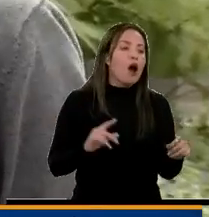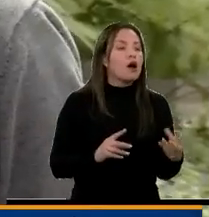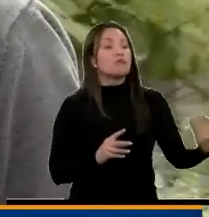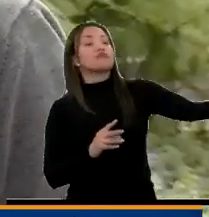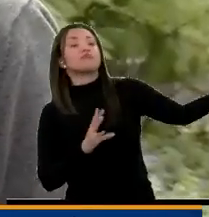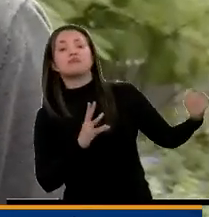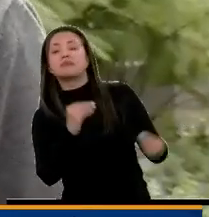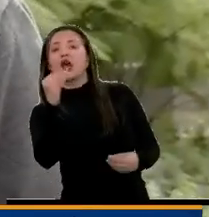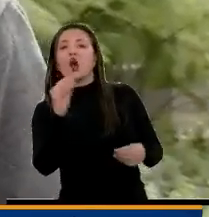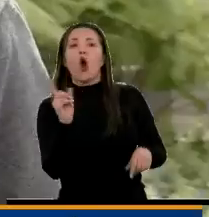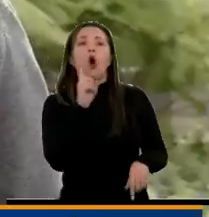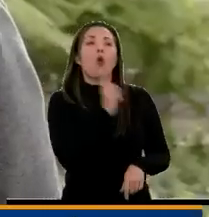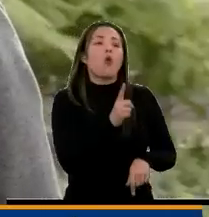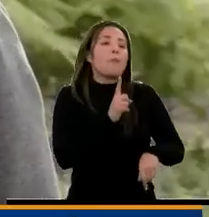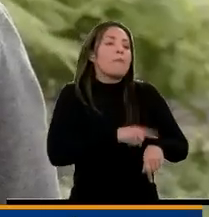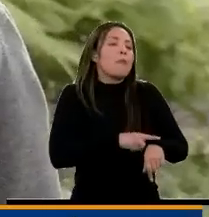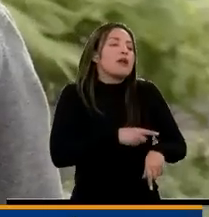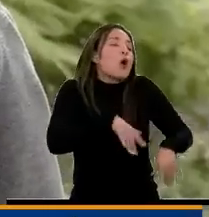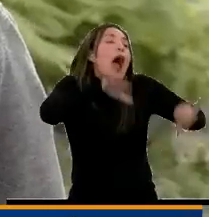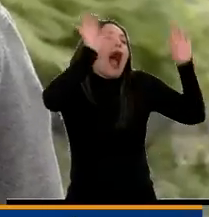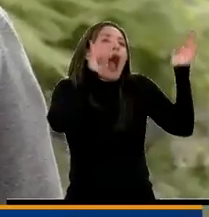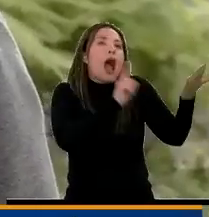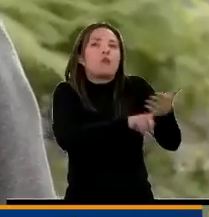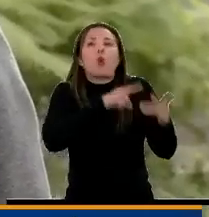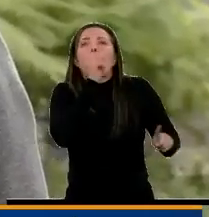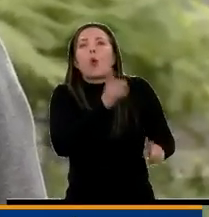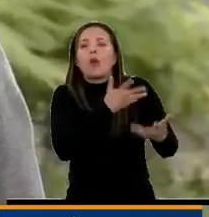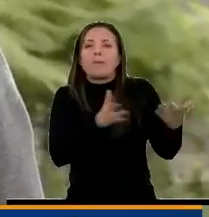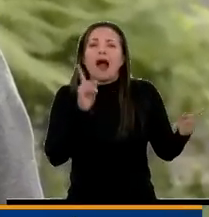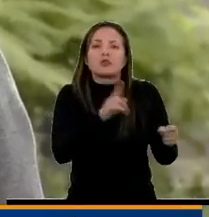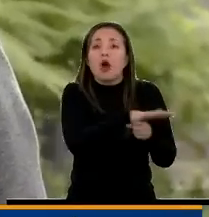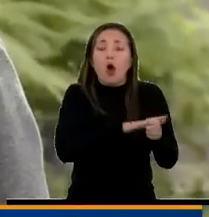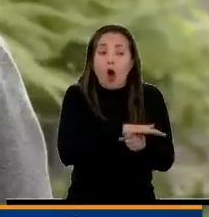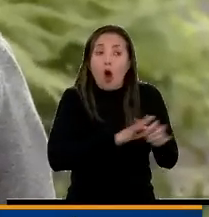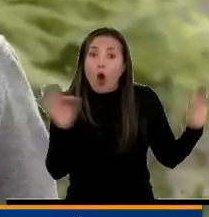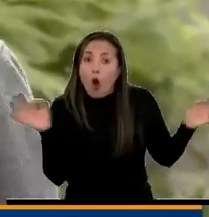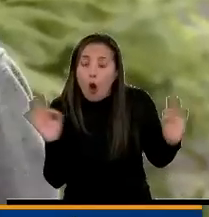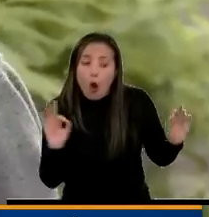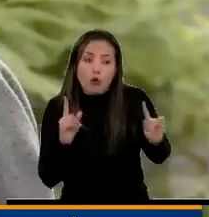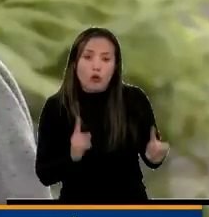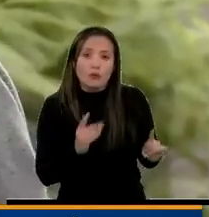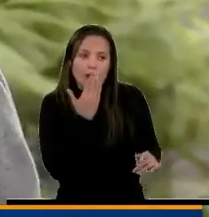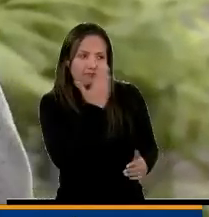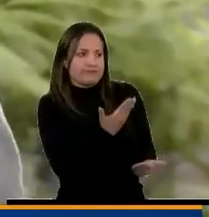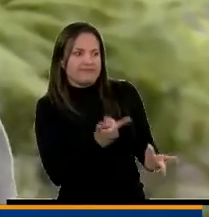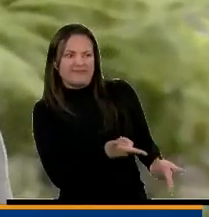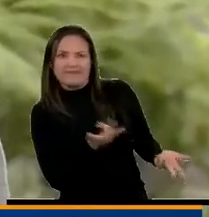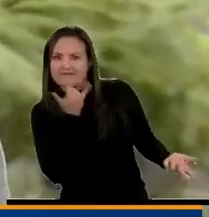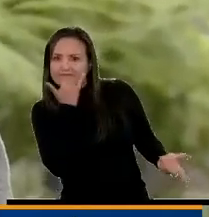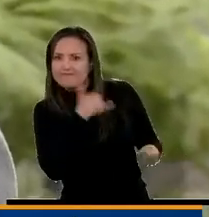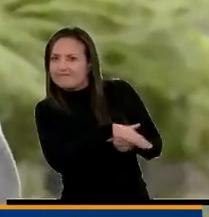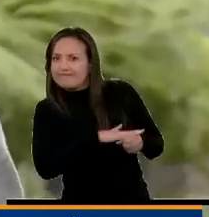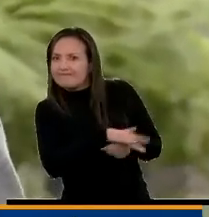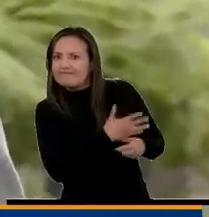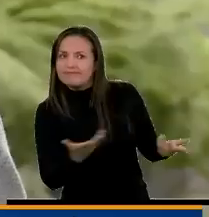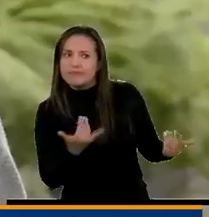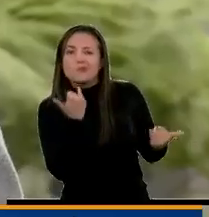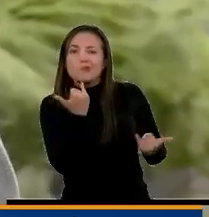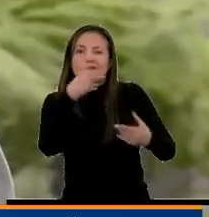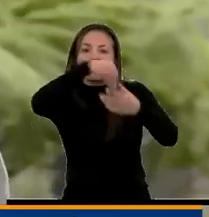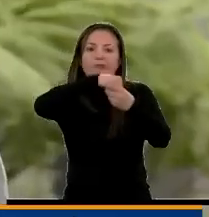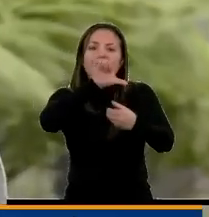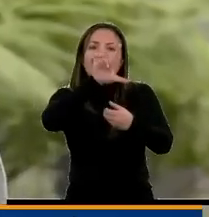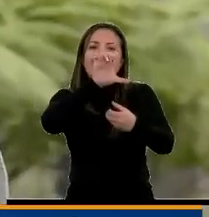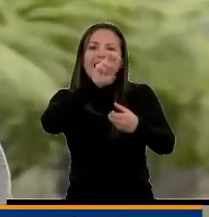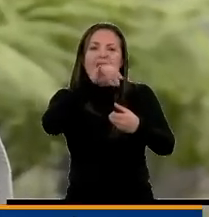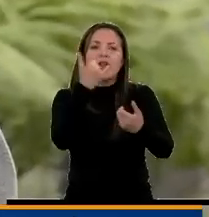hecho episódico o si corresponden a la circunstancia de que estamos ante escisiones o divisiones internas en